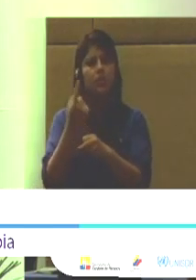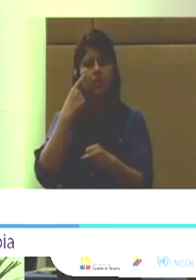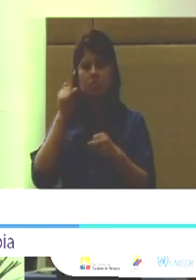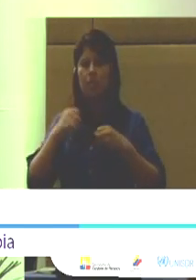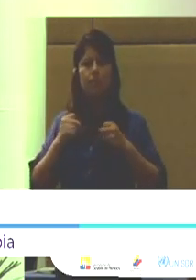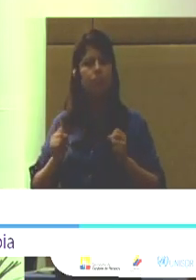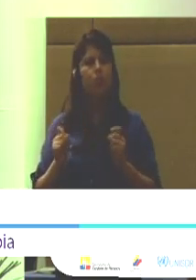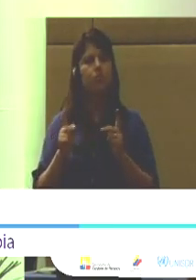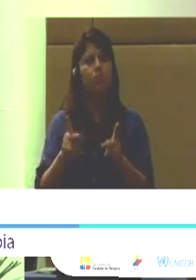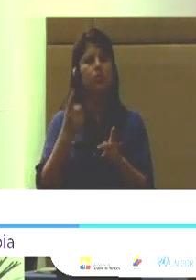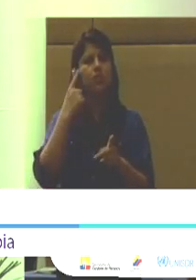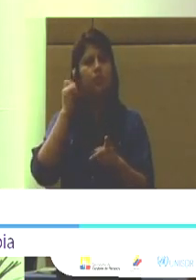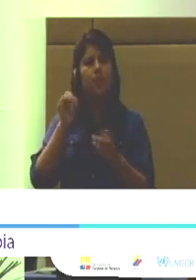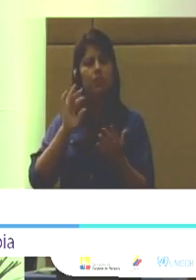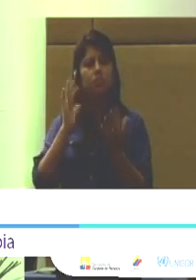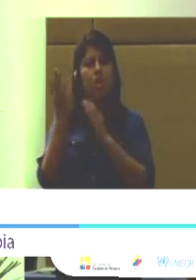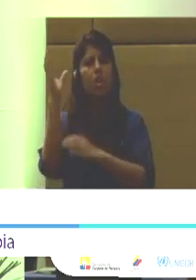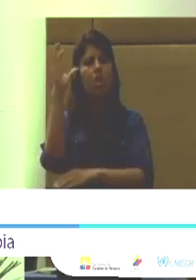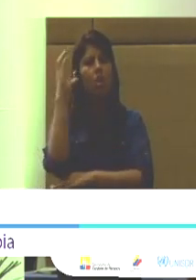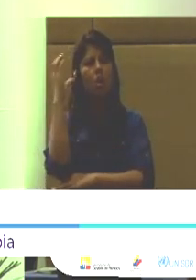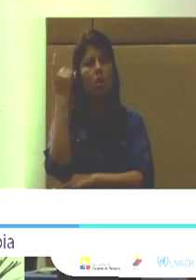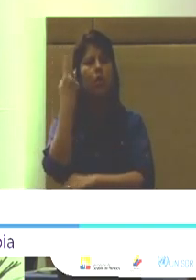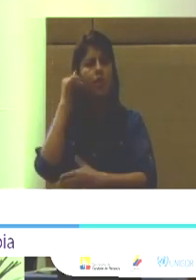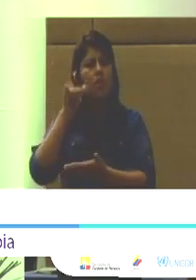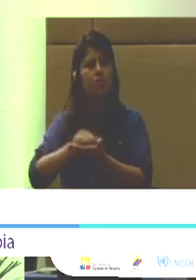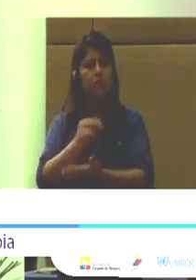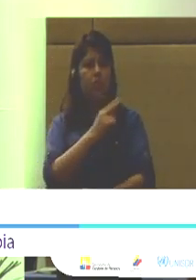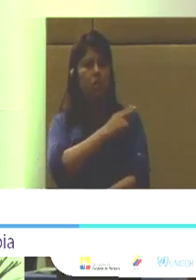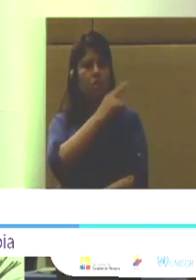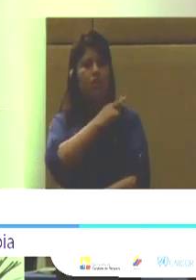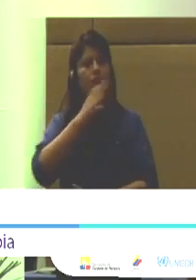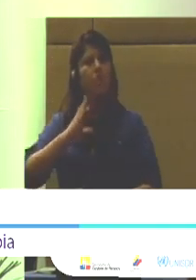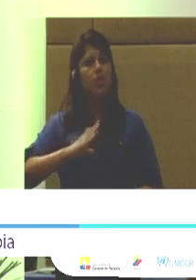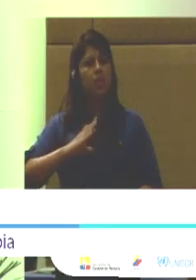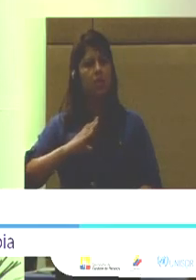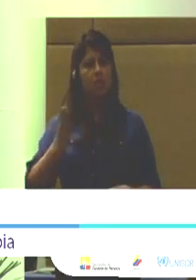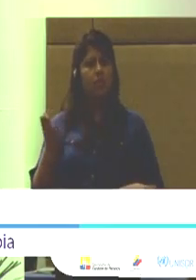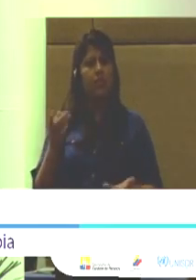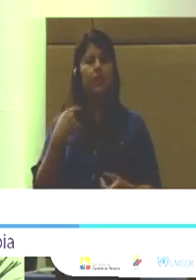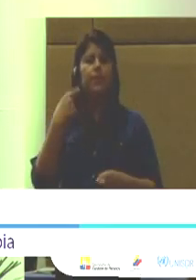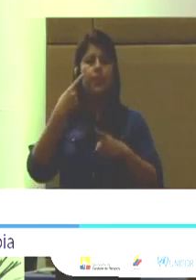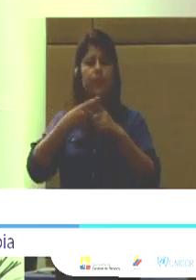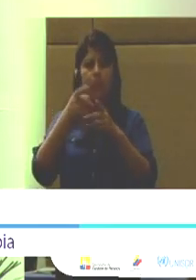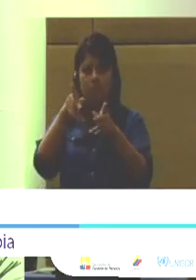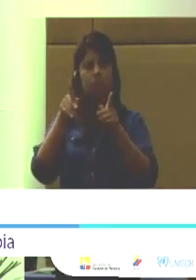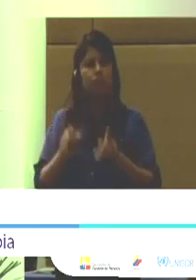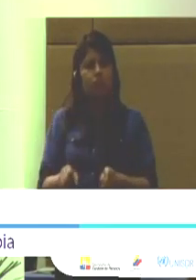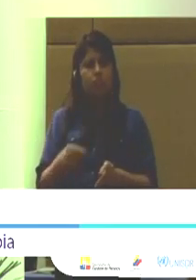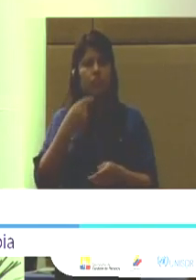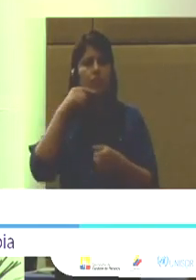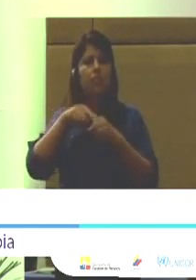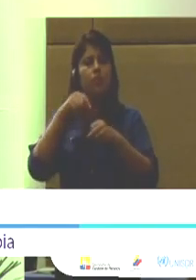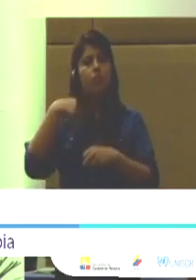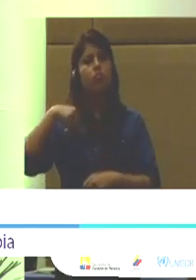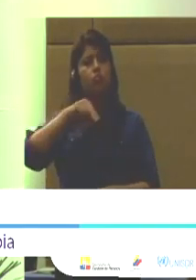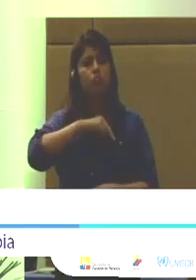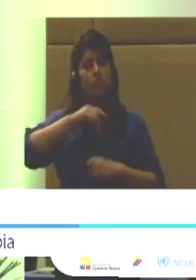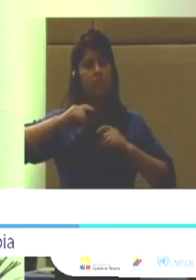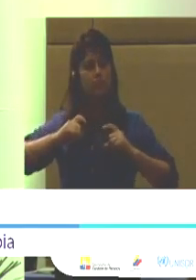desde REDULAC Colombia y desde la Universidad Tecnológica de Pereira específicamente, de que nosotros